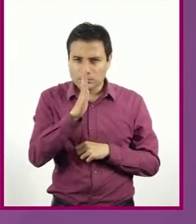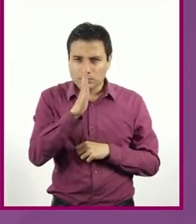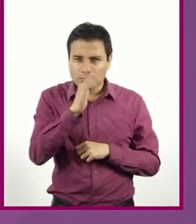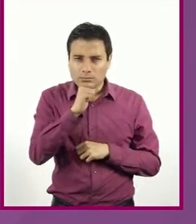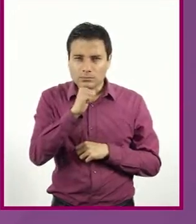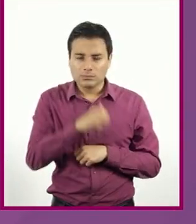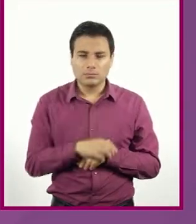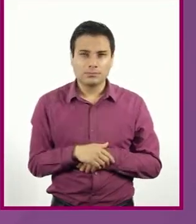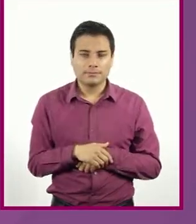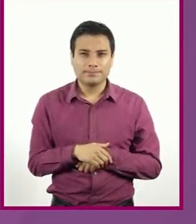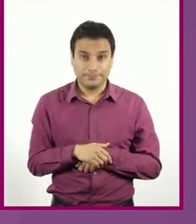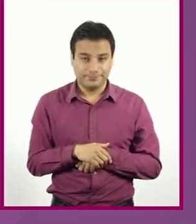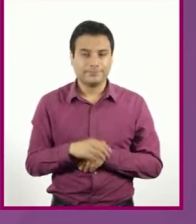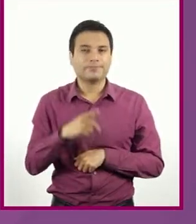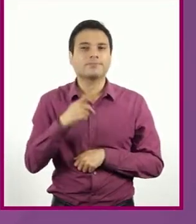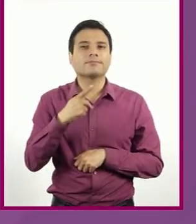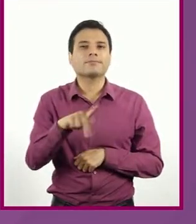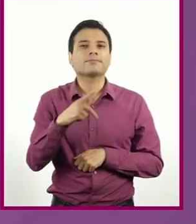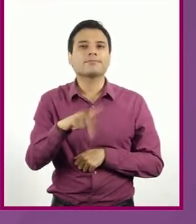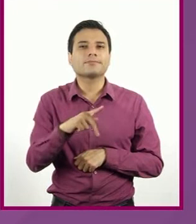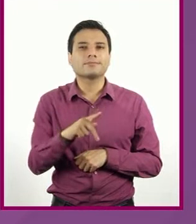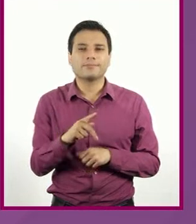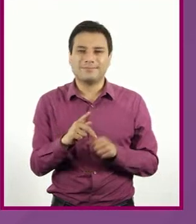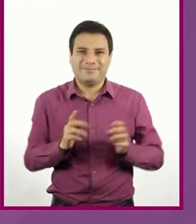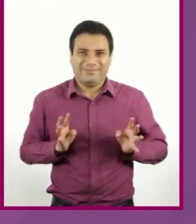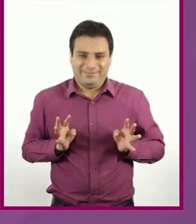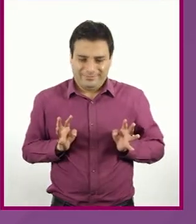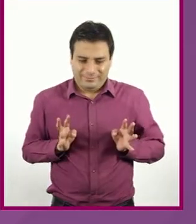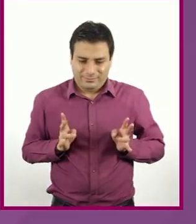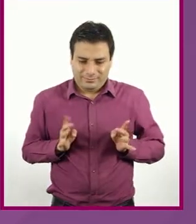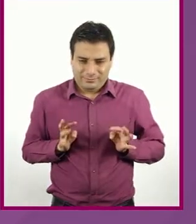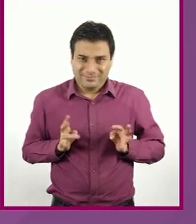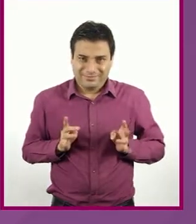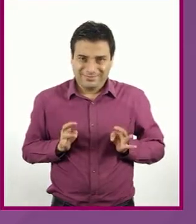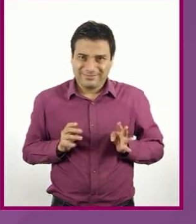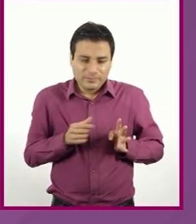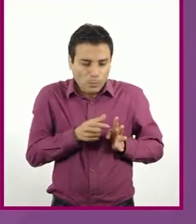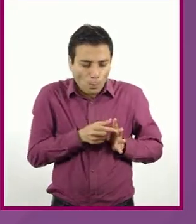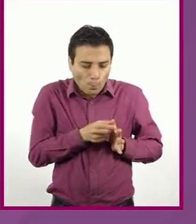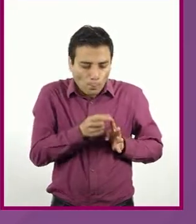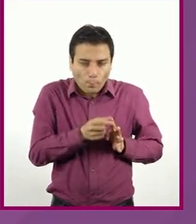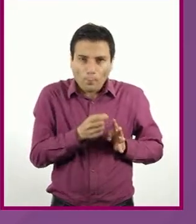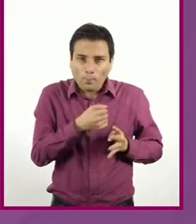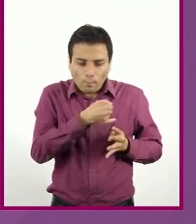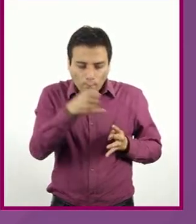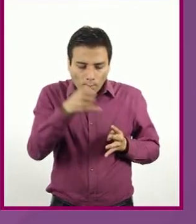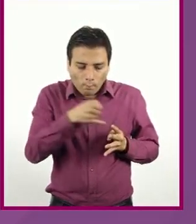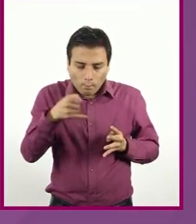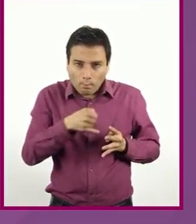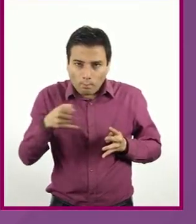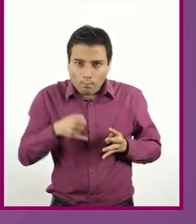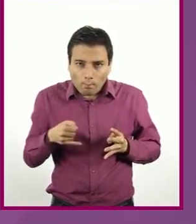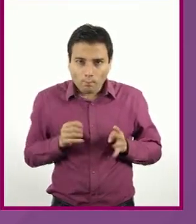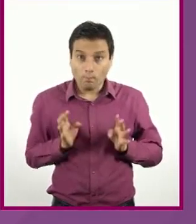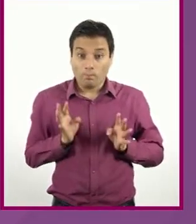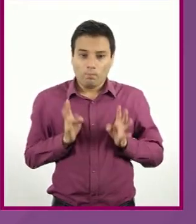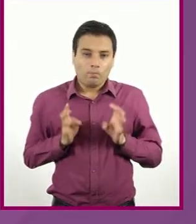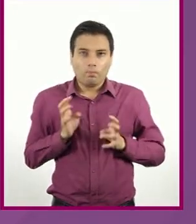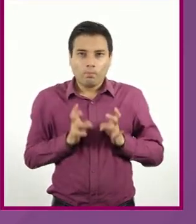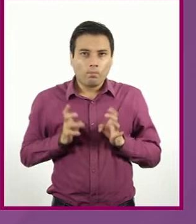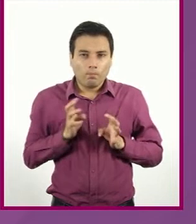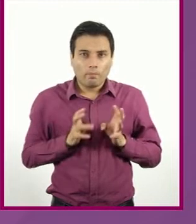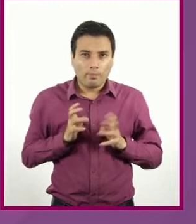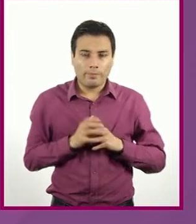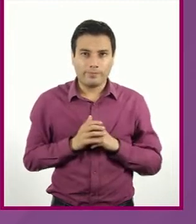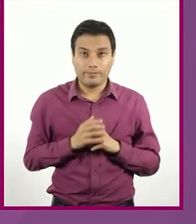todavía. Sus patas numerosas, de una delgadez lamentable en relación al volumen del cuerpo, se agitaban frente a sus